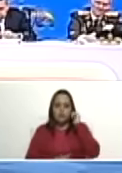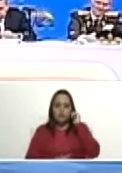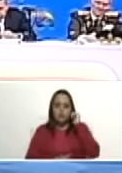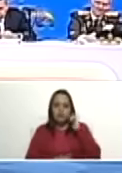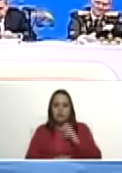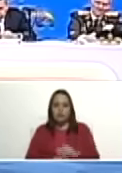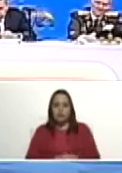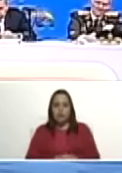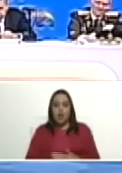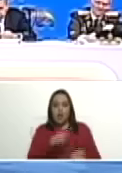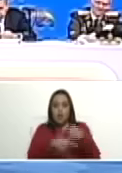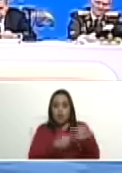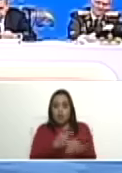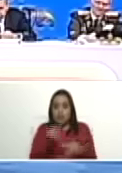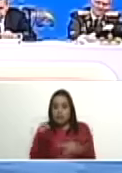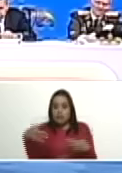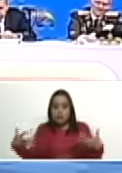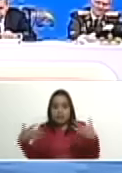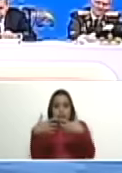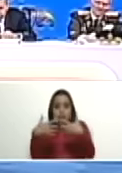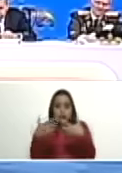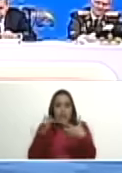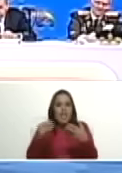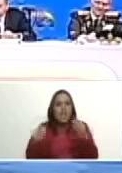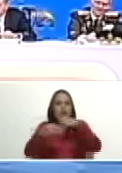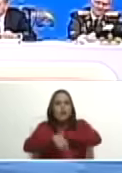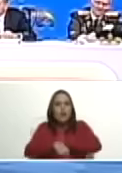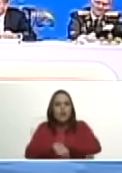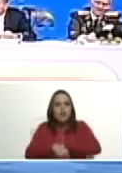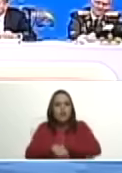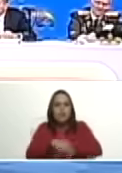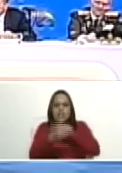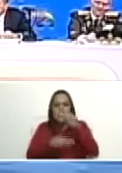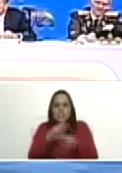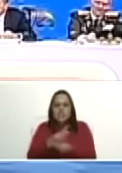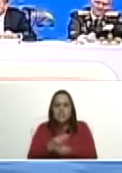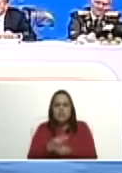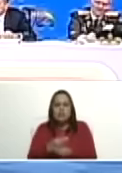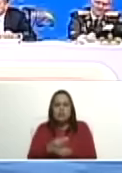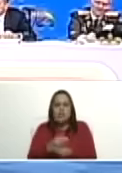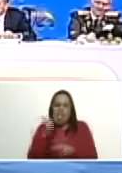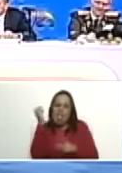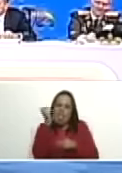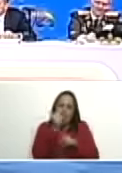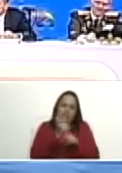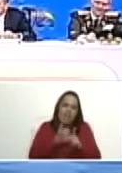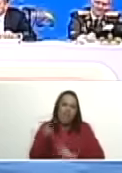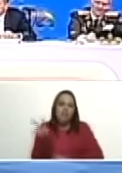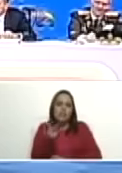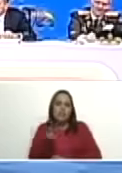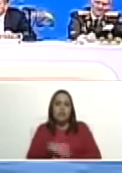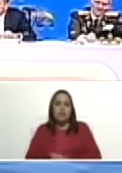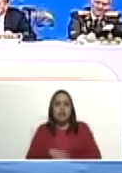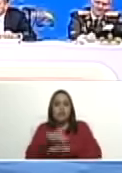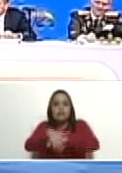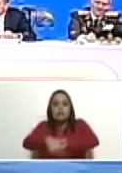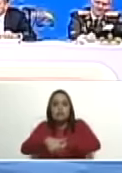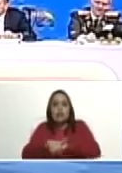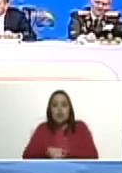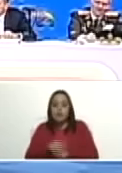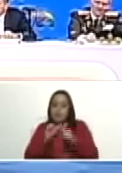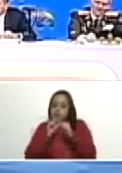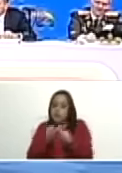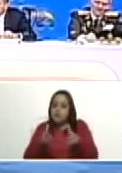El resultado de este choque entre ambos imperios fue un acuerdo que sacrificó a Venezuela. Los británicos mantendrían